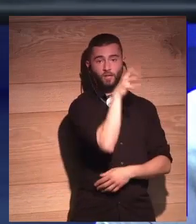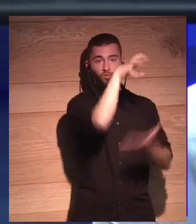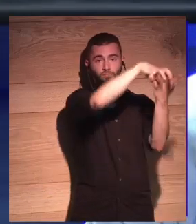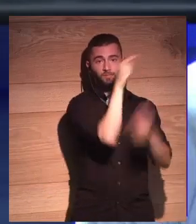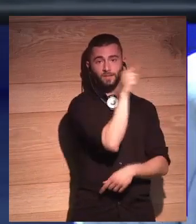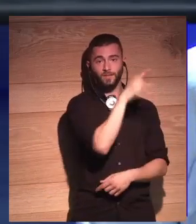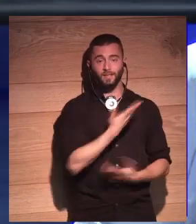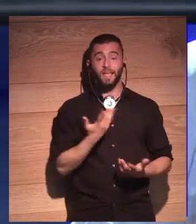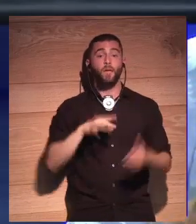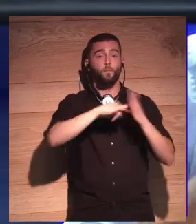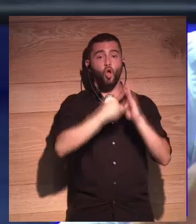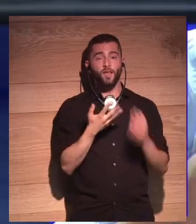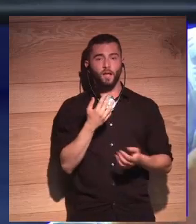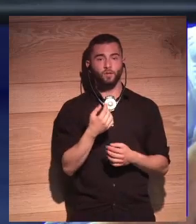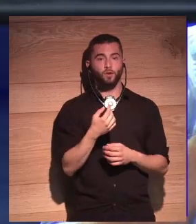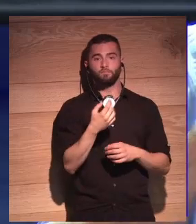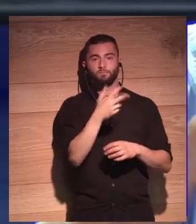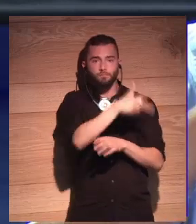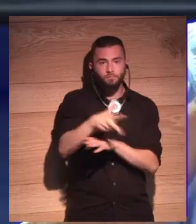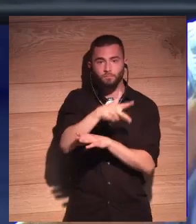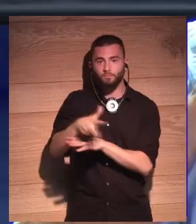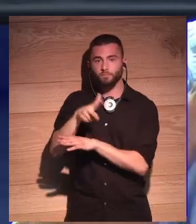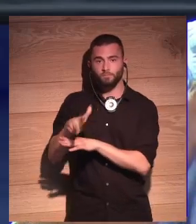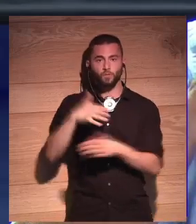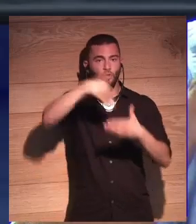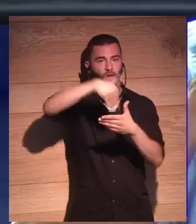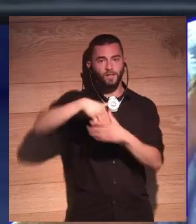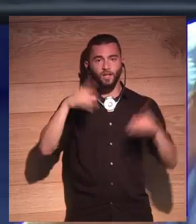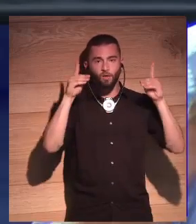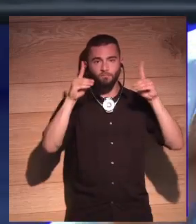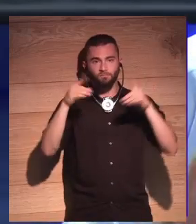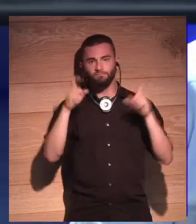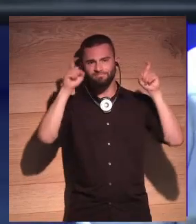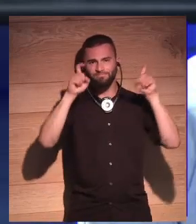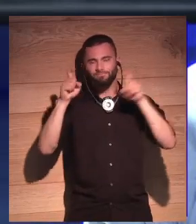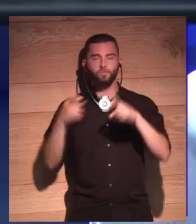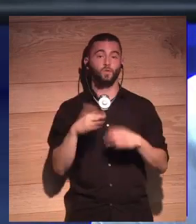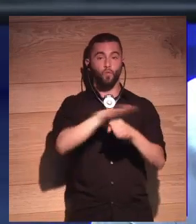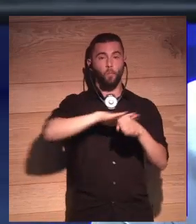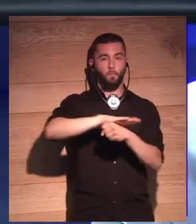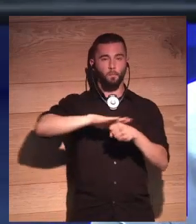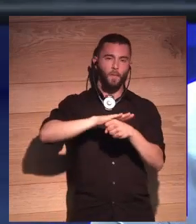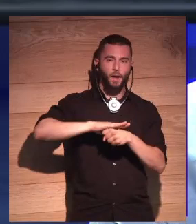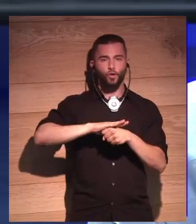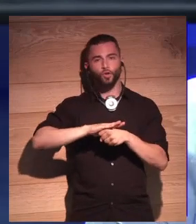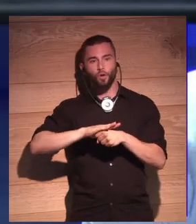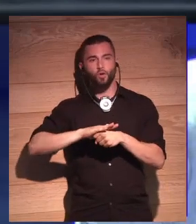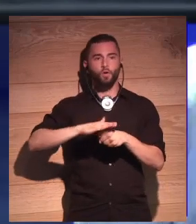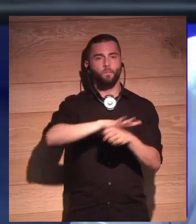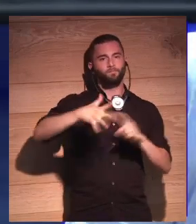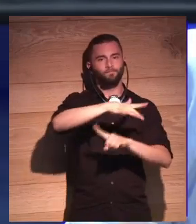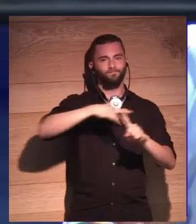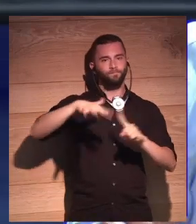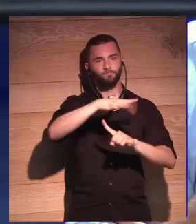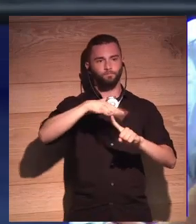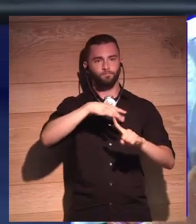este proyecto de grabación, edición de los contenidos didácticos y llevarlo a un barrio, además un barrio en un ámbito, en un